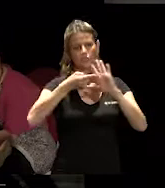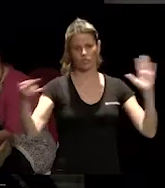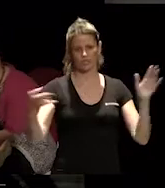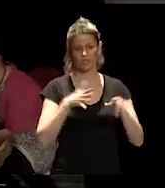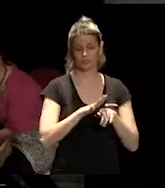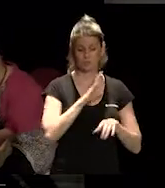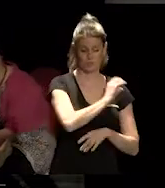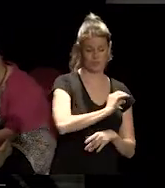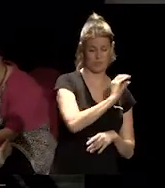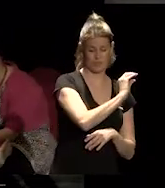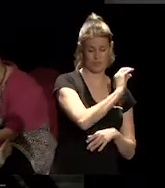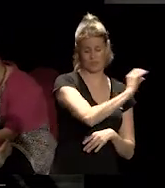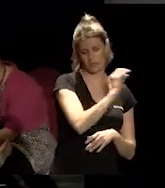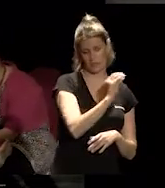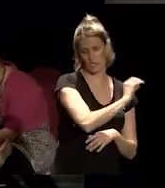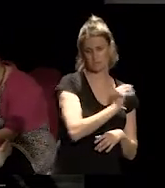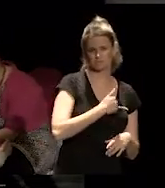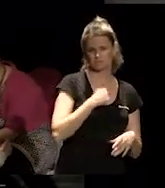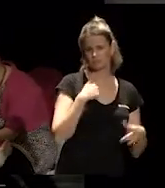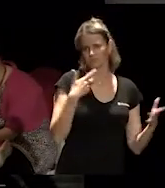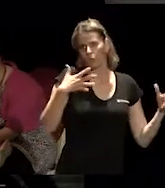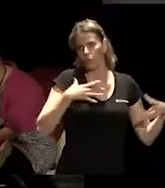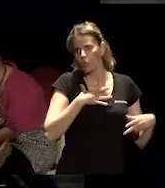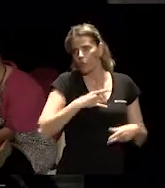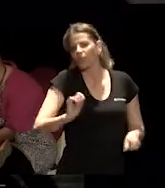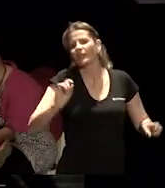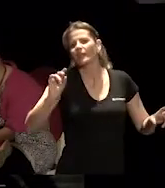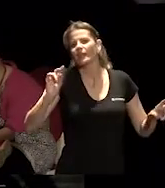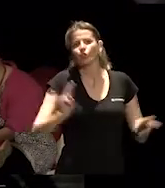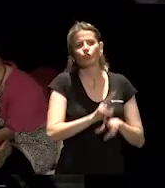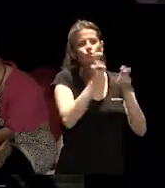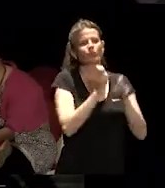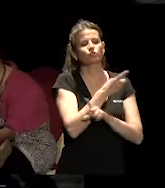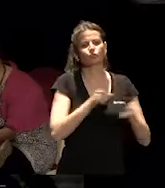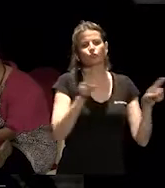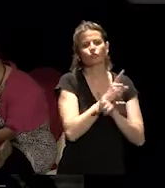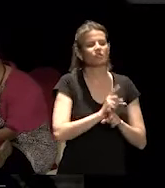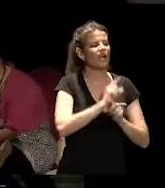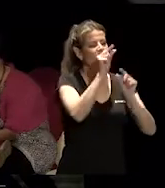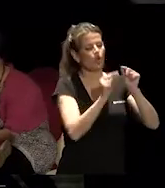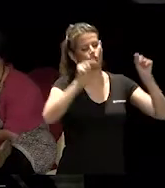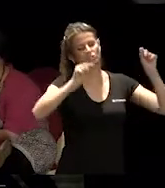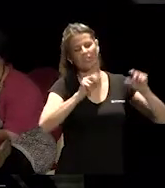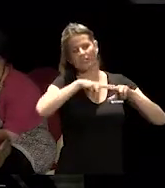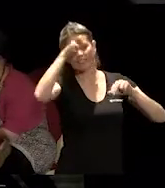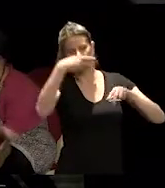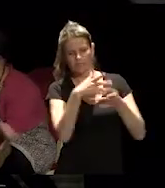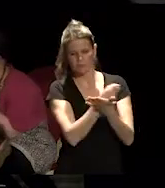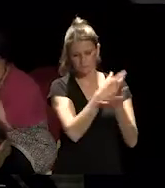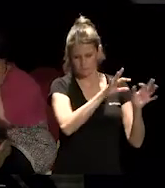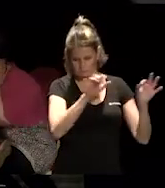viene por ahí. Igual no somos muy pitagóricos de la música con las corcheas y estas cosas, pero bueno, andamos por